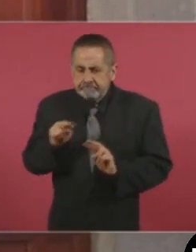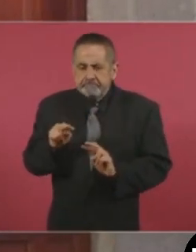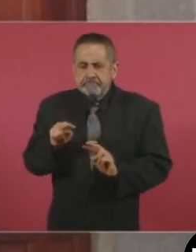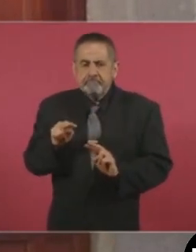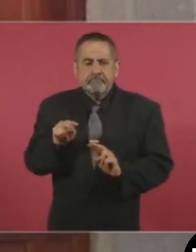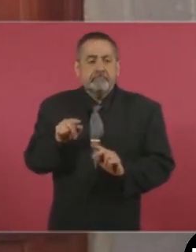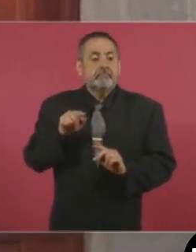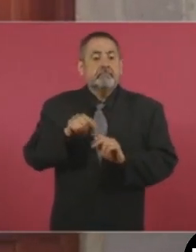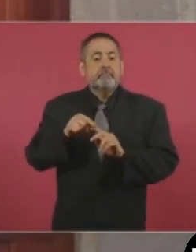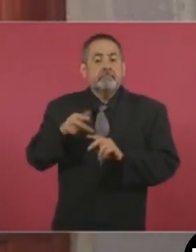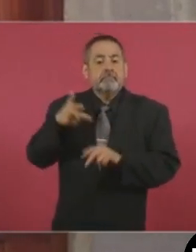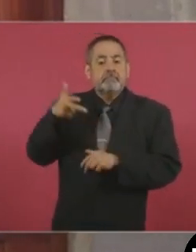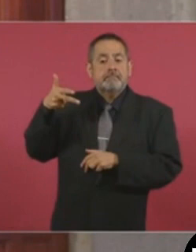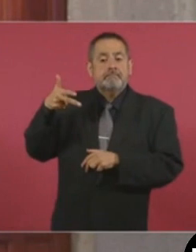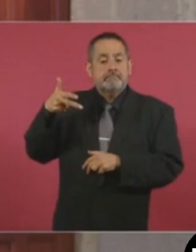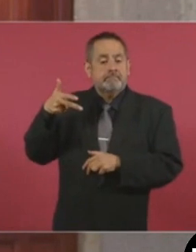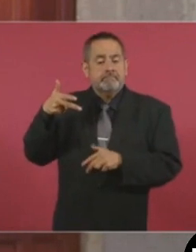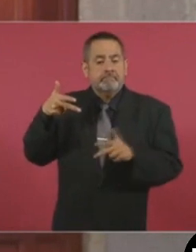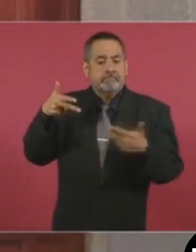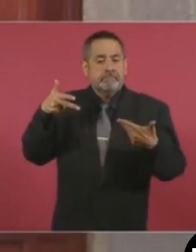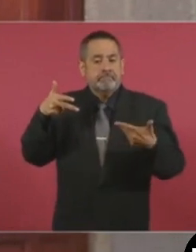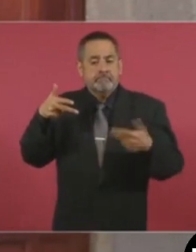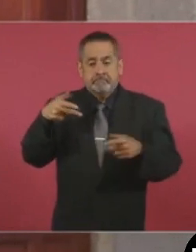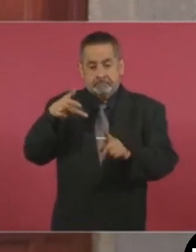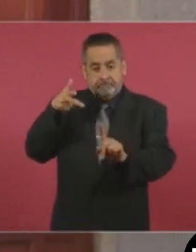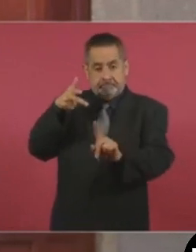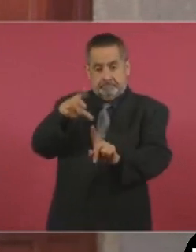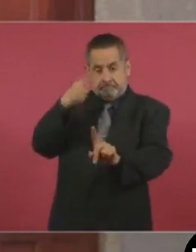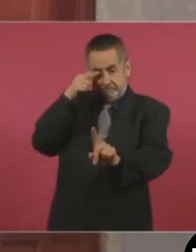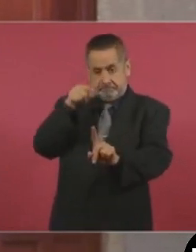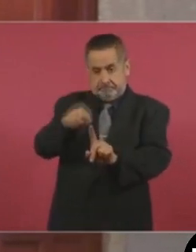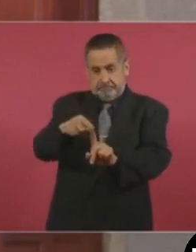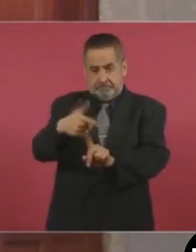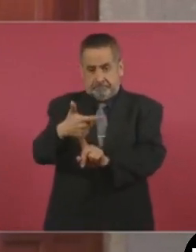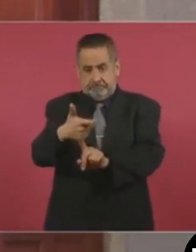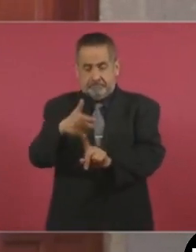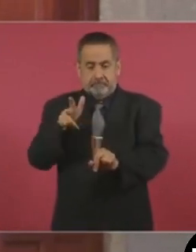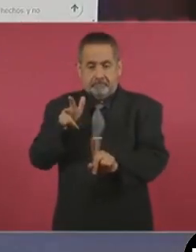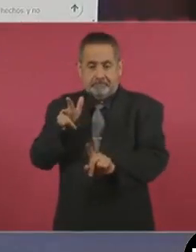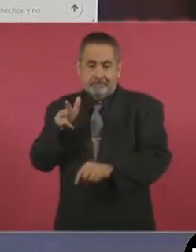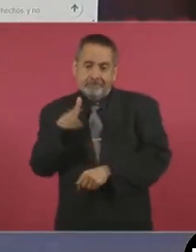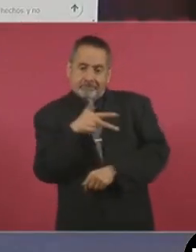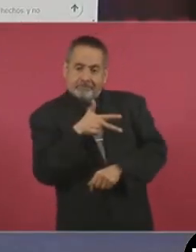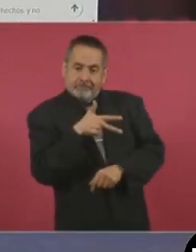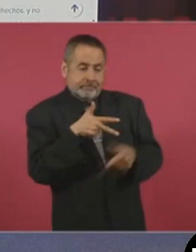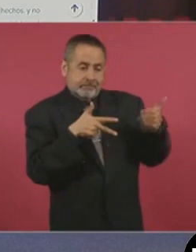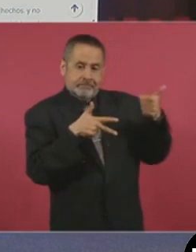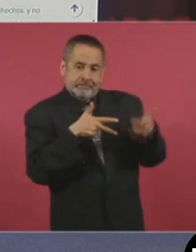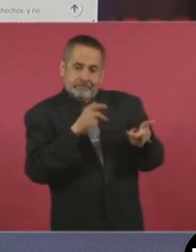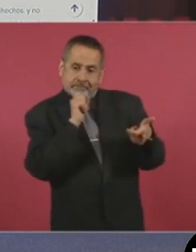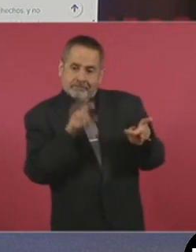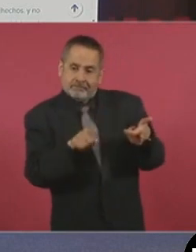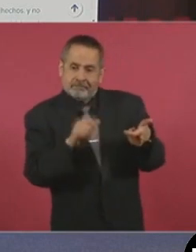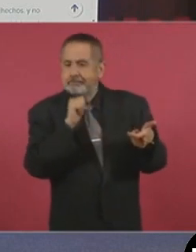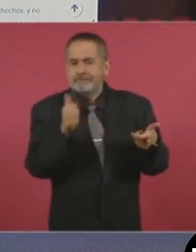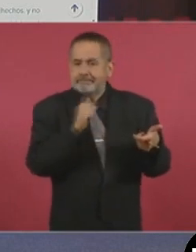estaba ubicado hacia el primer tirador y no dirigido hacia el segundo, que se